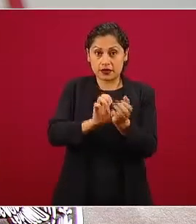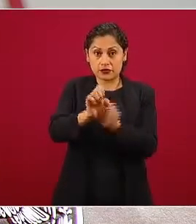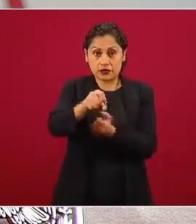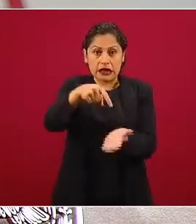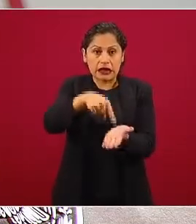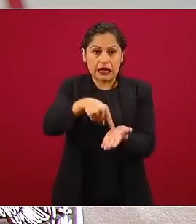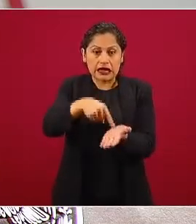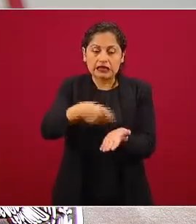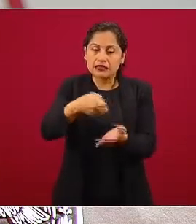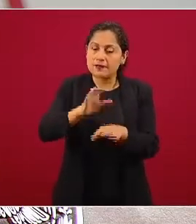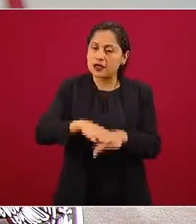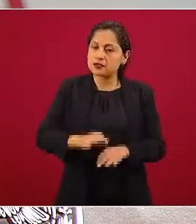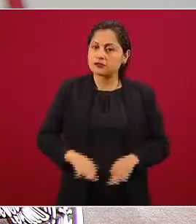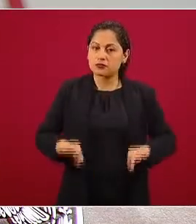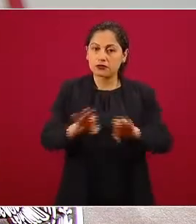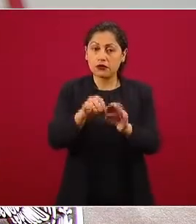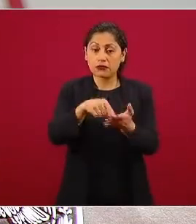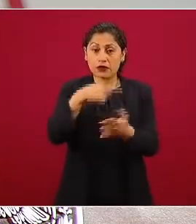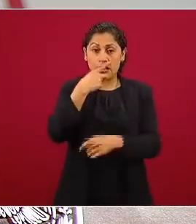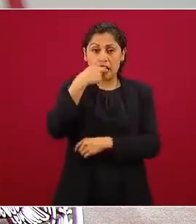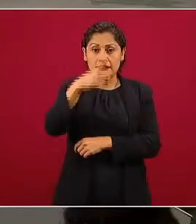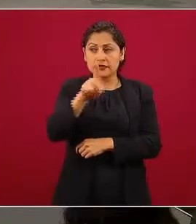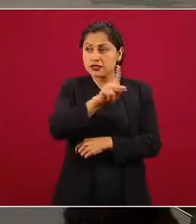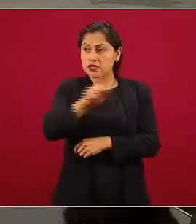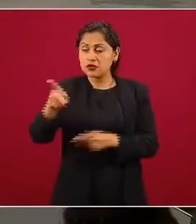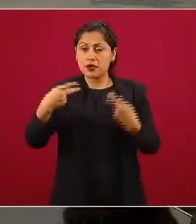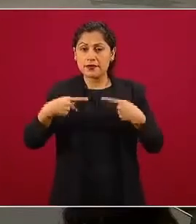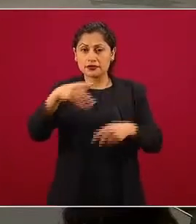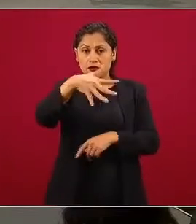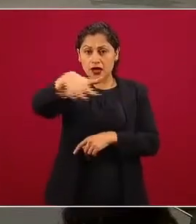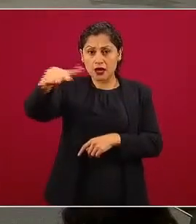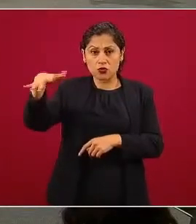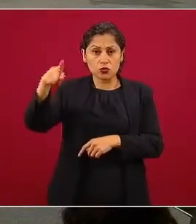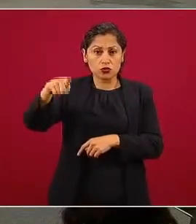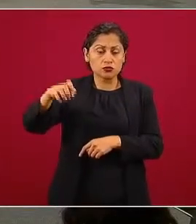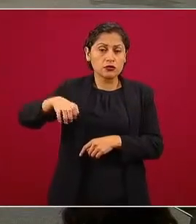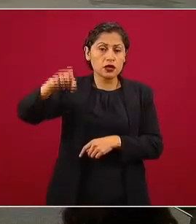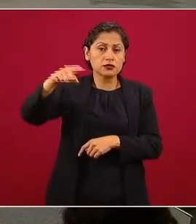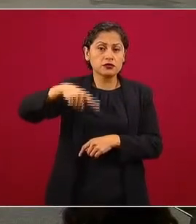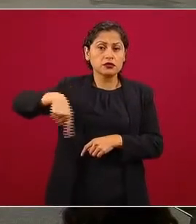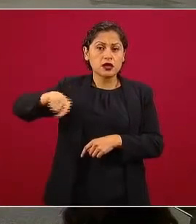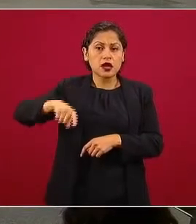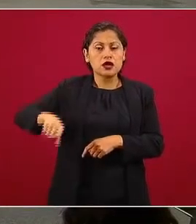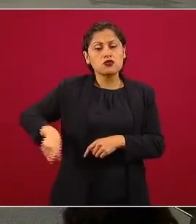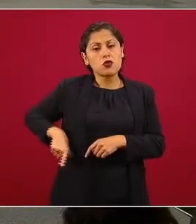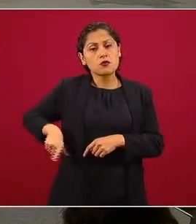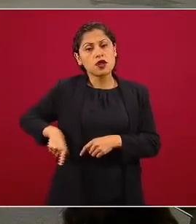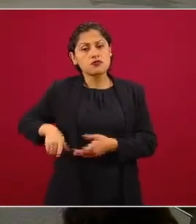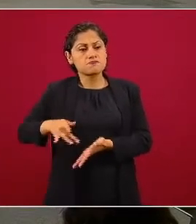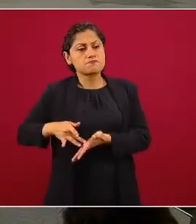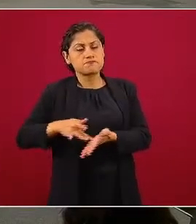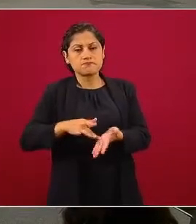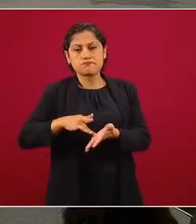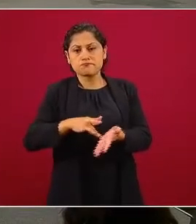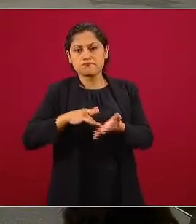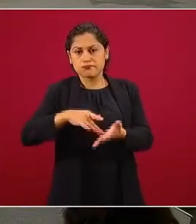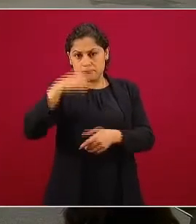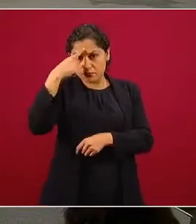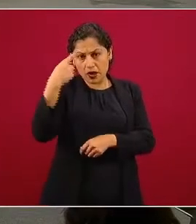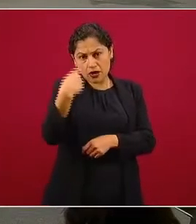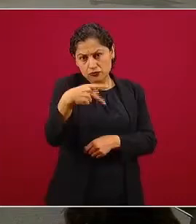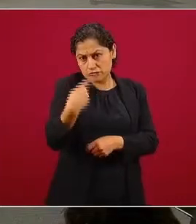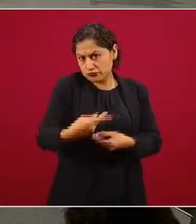adultos mayores tienen derecho a recibir una pensión para apoyar sus gastos básicos de manutención en la vejez, y al ser un